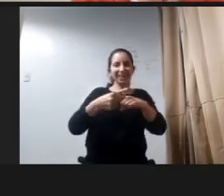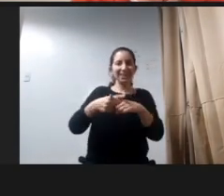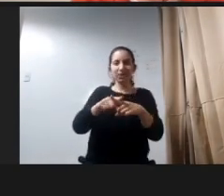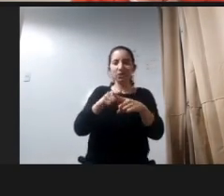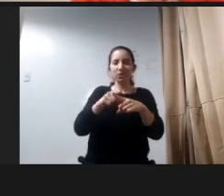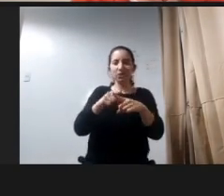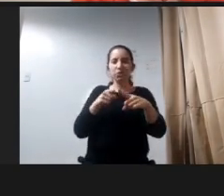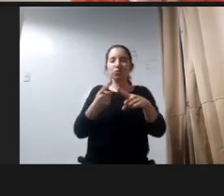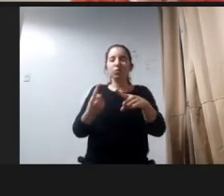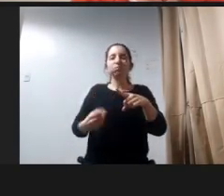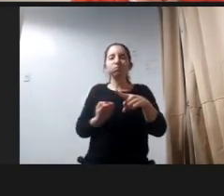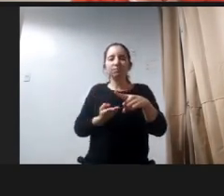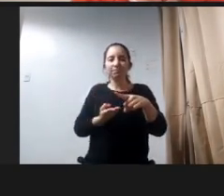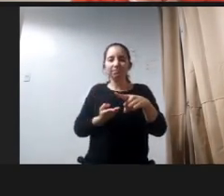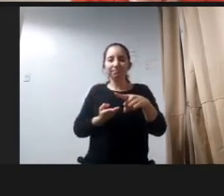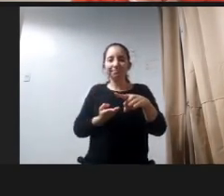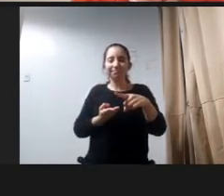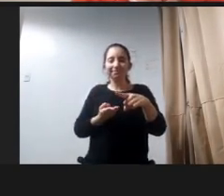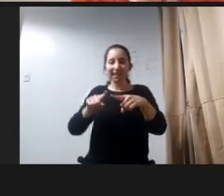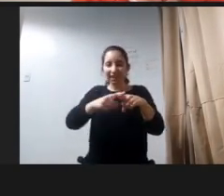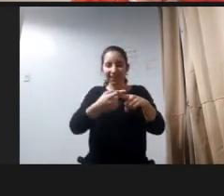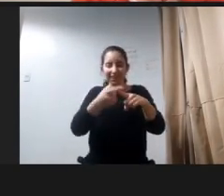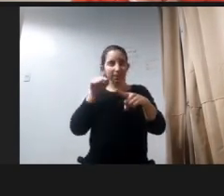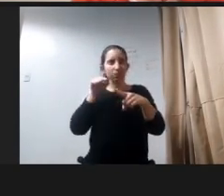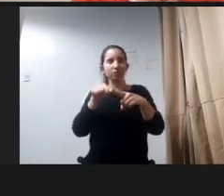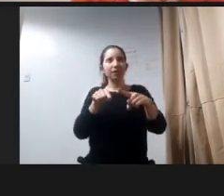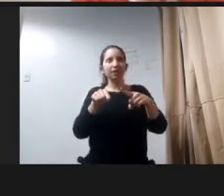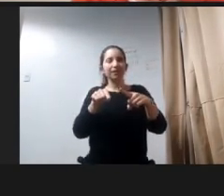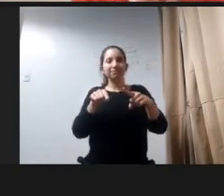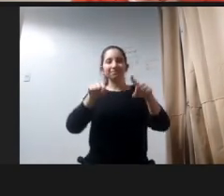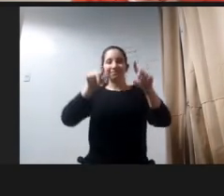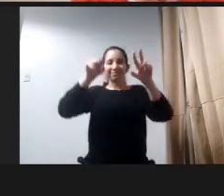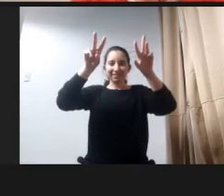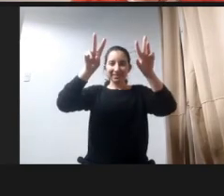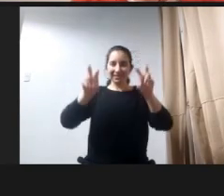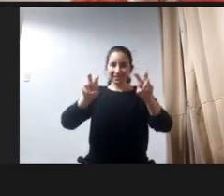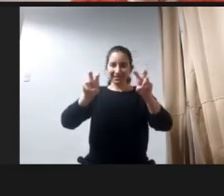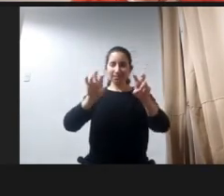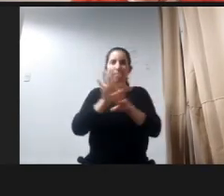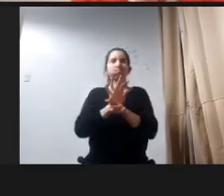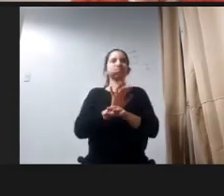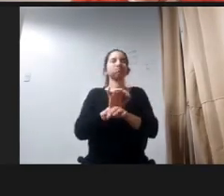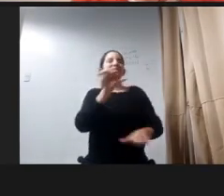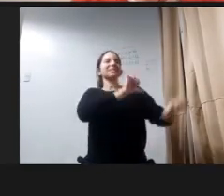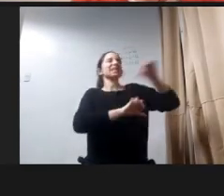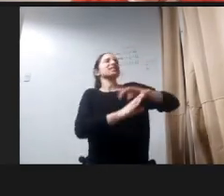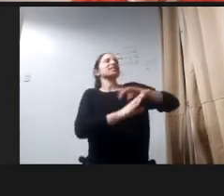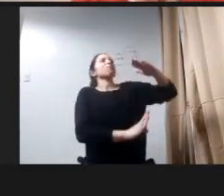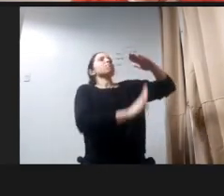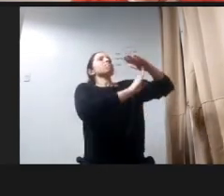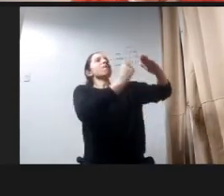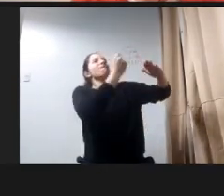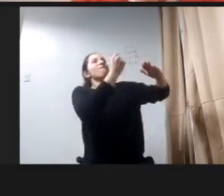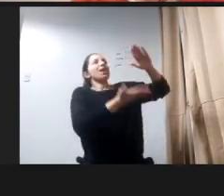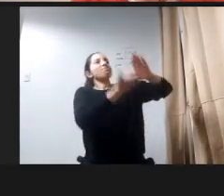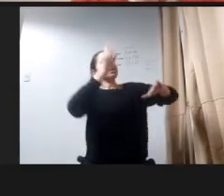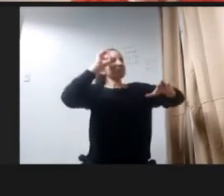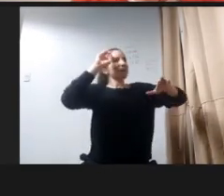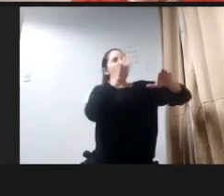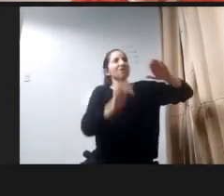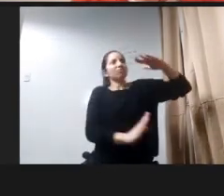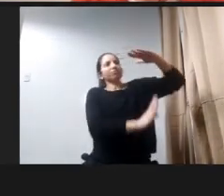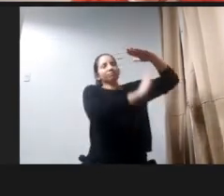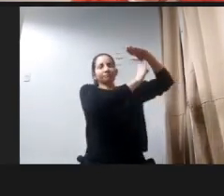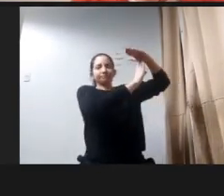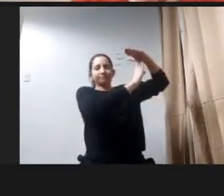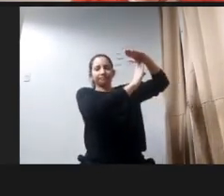general está cruzado por estas cuestiones también de apelar a la autoridad científica como última garantía de la razón.